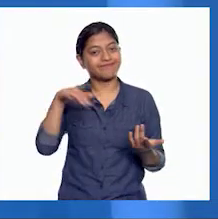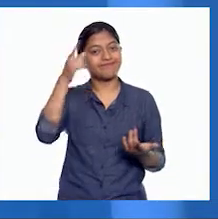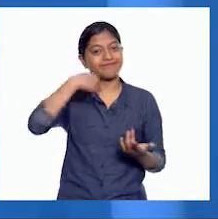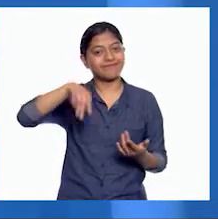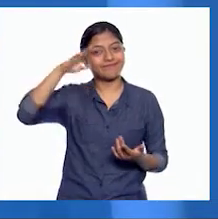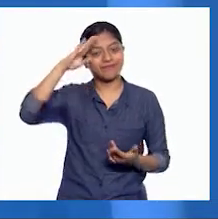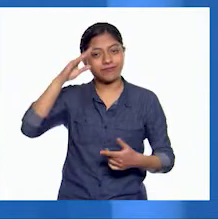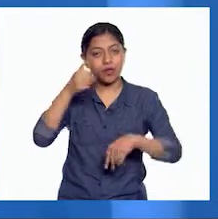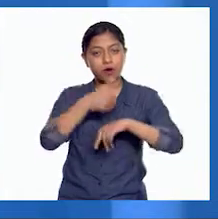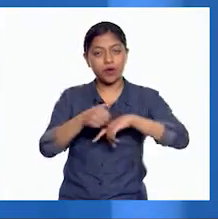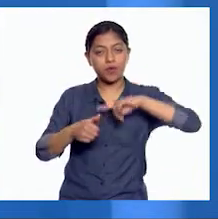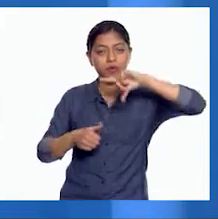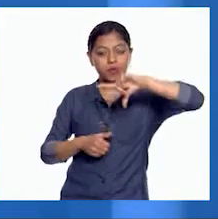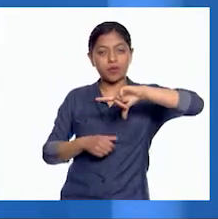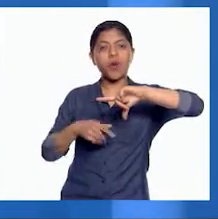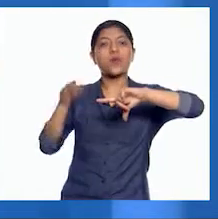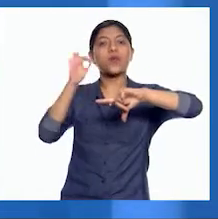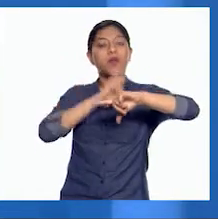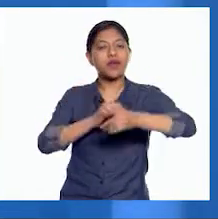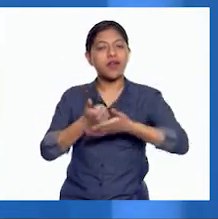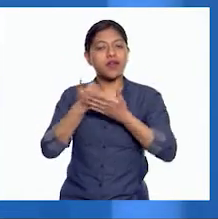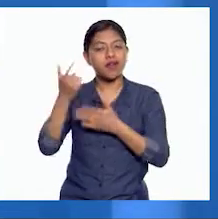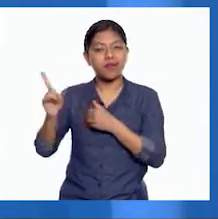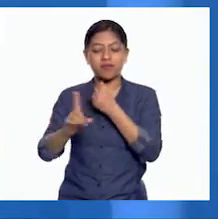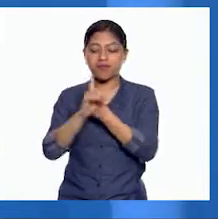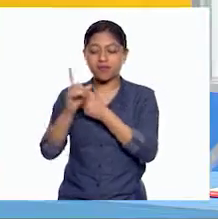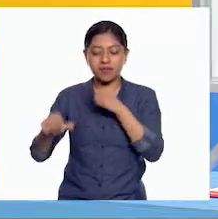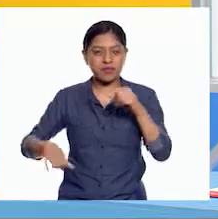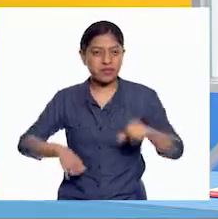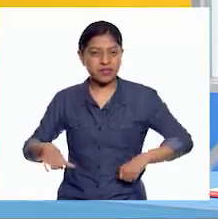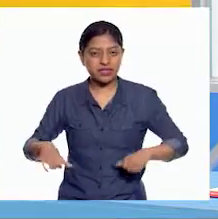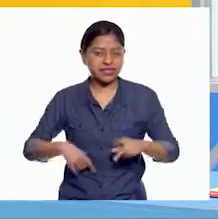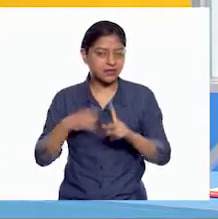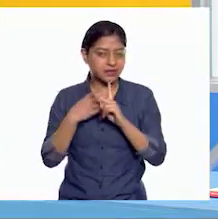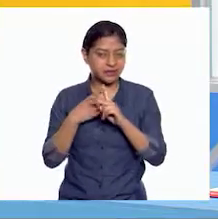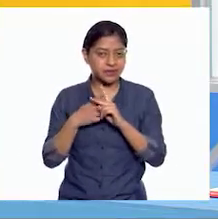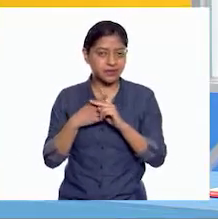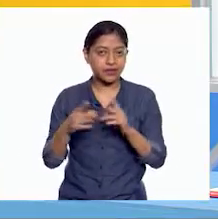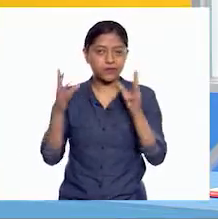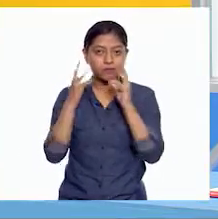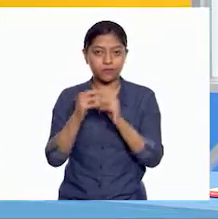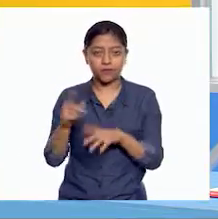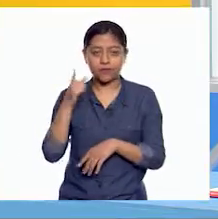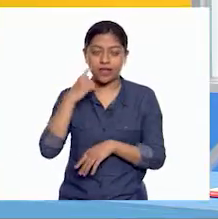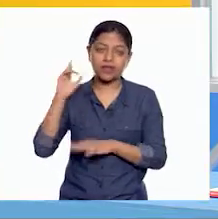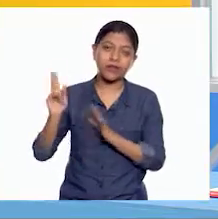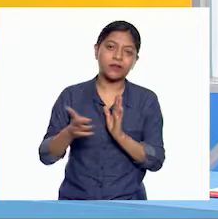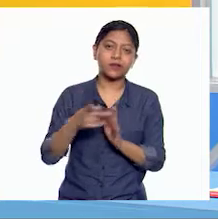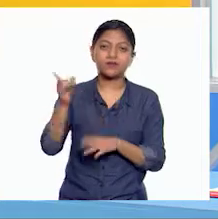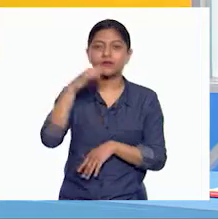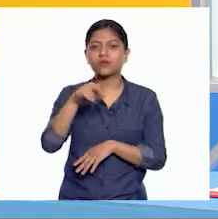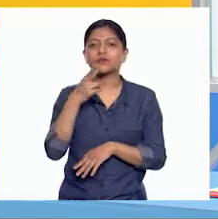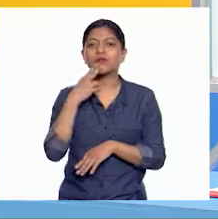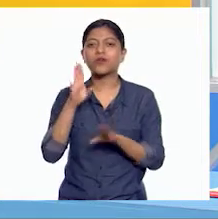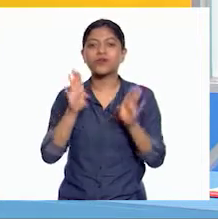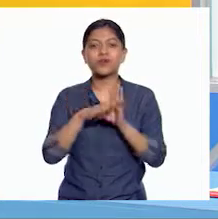divisores nos permite resolver diversos problemas, maestra. Para ver una aplicación más de los divisores, los